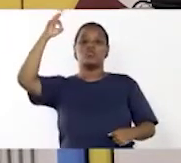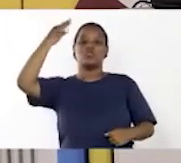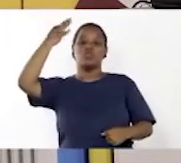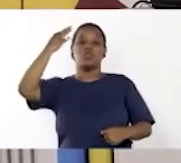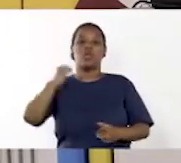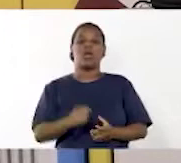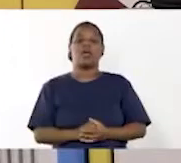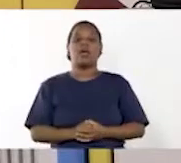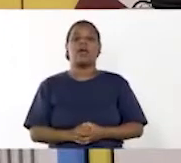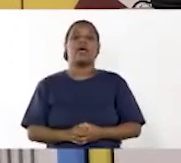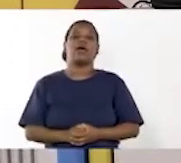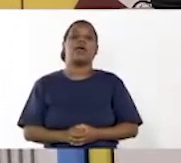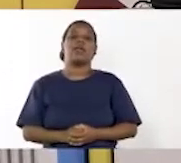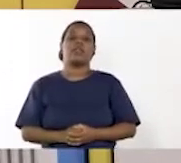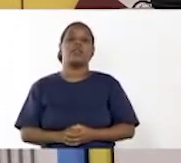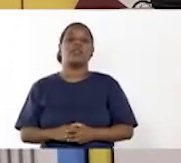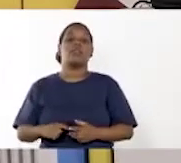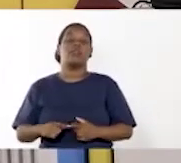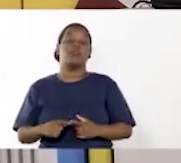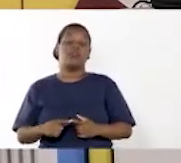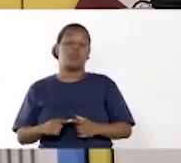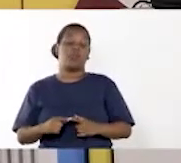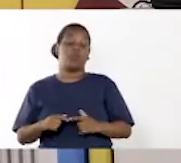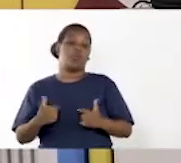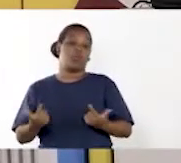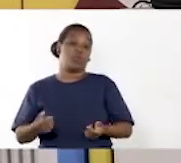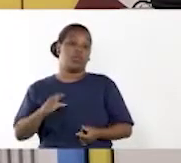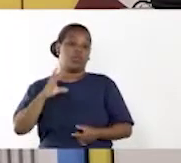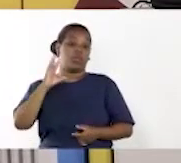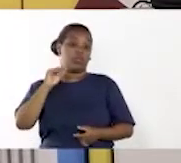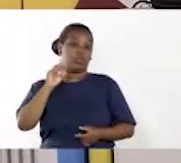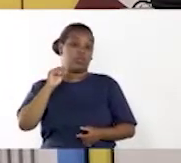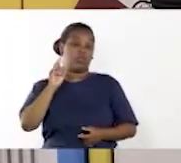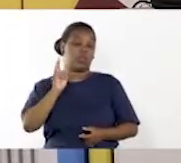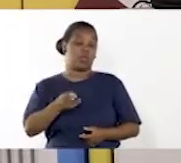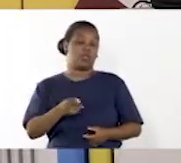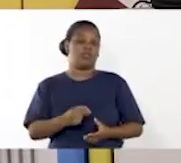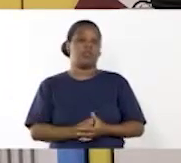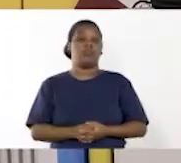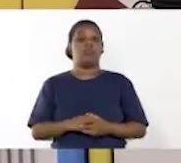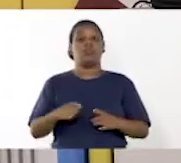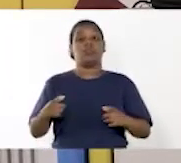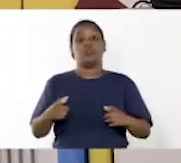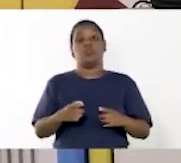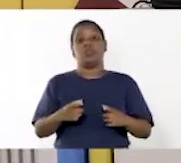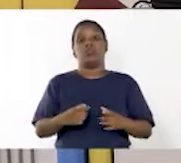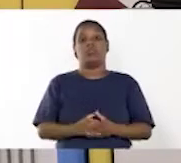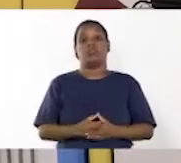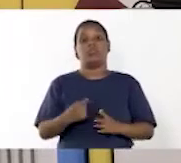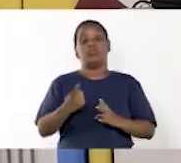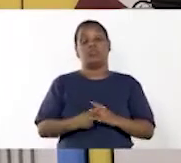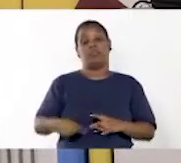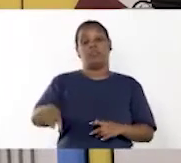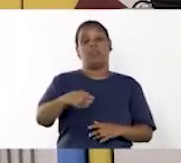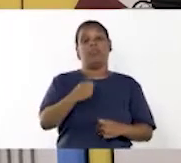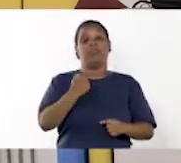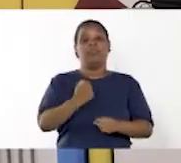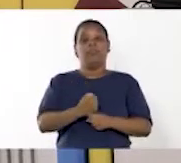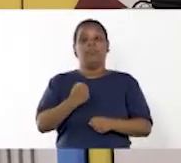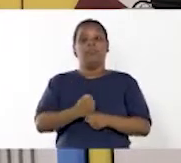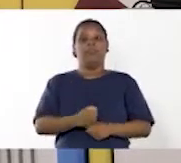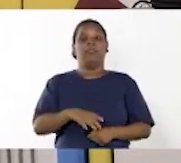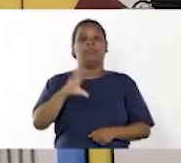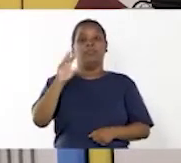tanto, cuando hemos estado orientando esa unidad para su trabajo, hemos